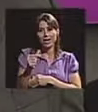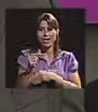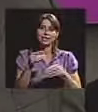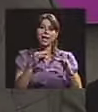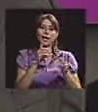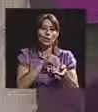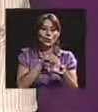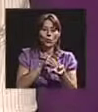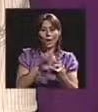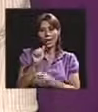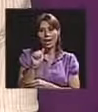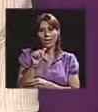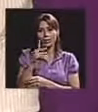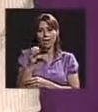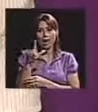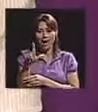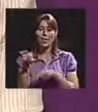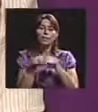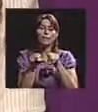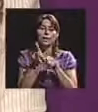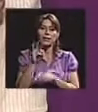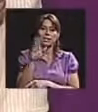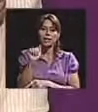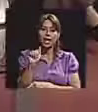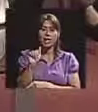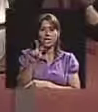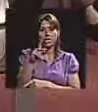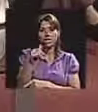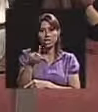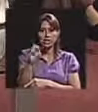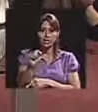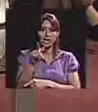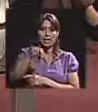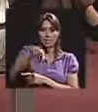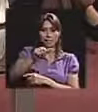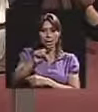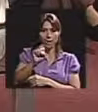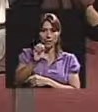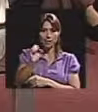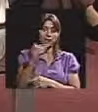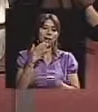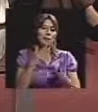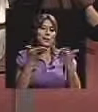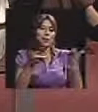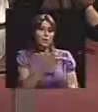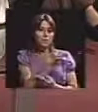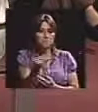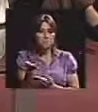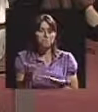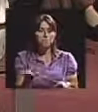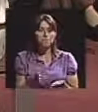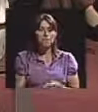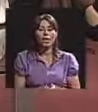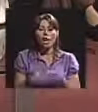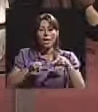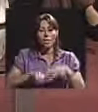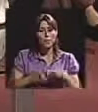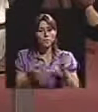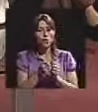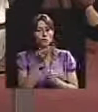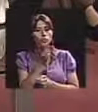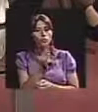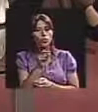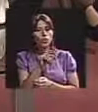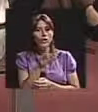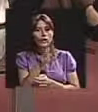doña Rita Chávez del Partido Accesibilidad Sin Exclusión. Bienvenidos a los tres por haber estado aquí en Nexus. Muchas gracias a ustedes. Empiezo con usted, doña Rita.